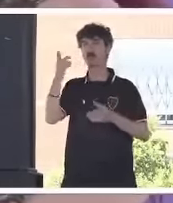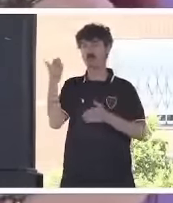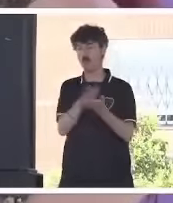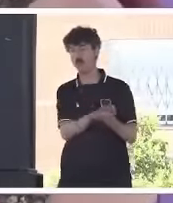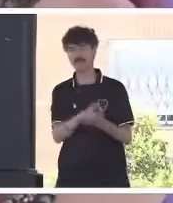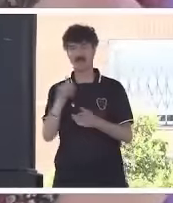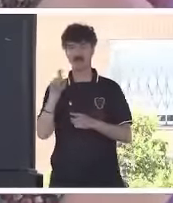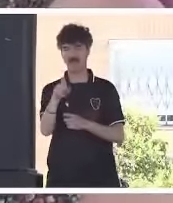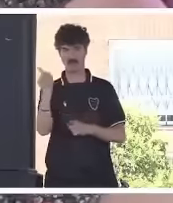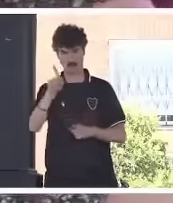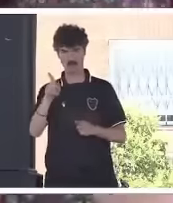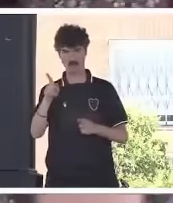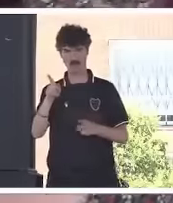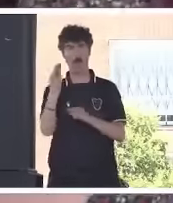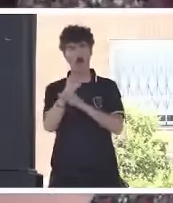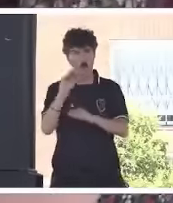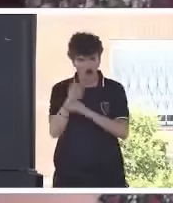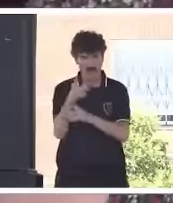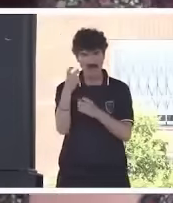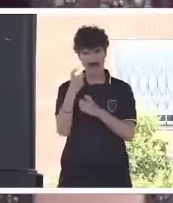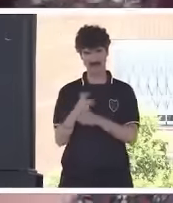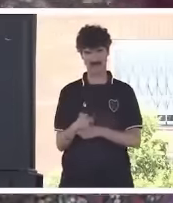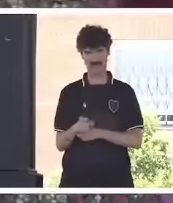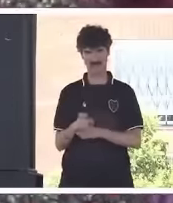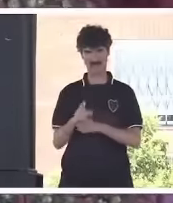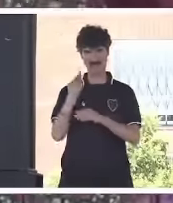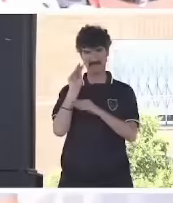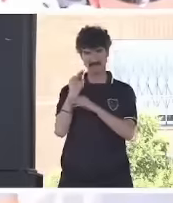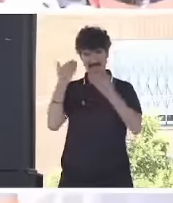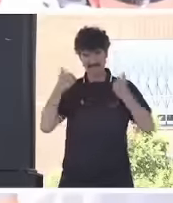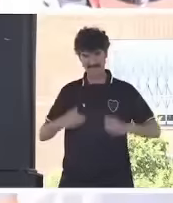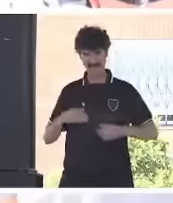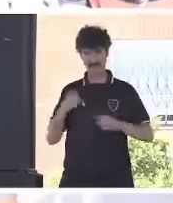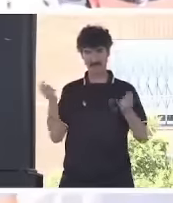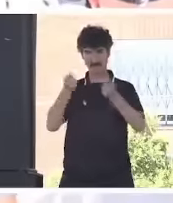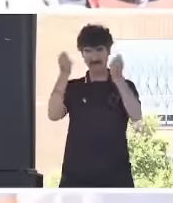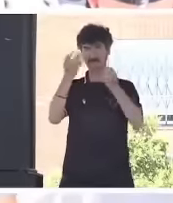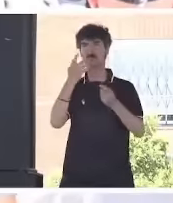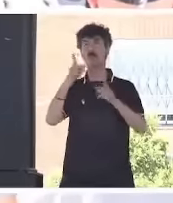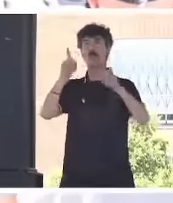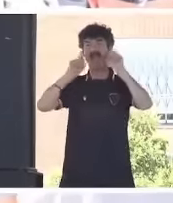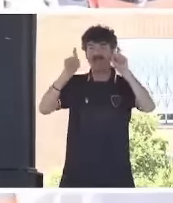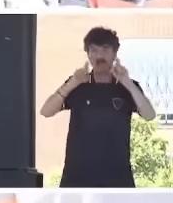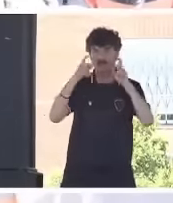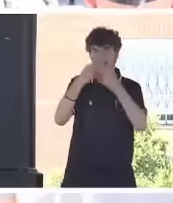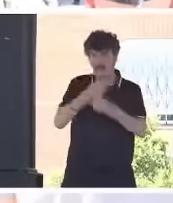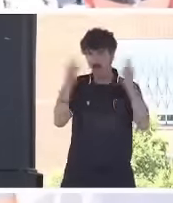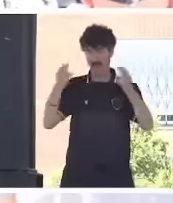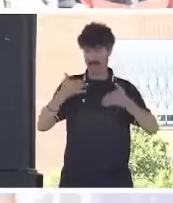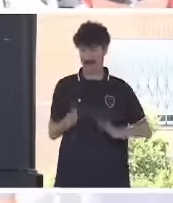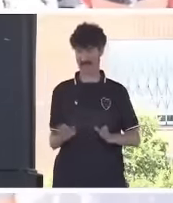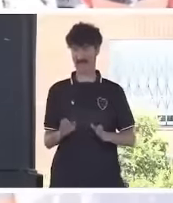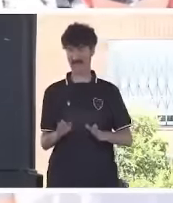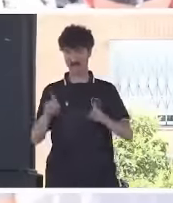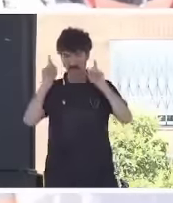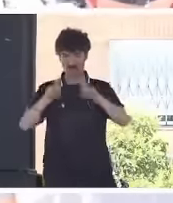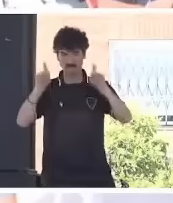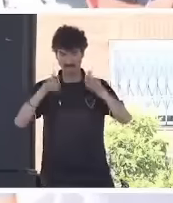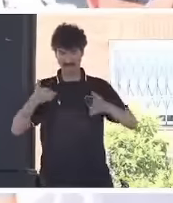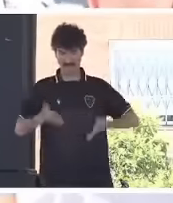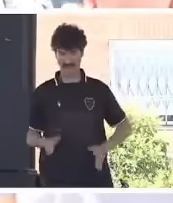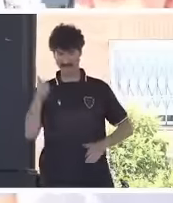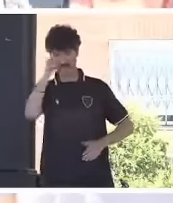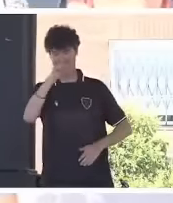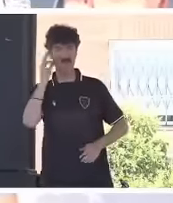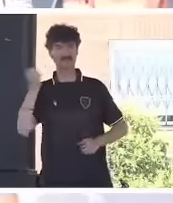lo diagnosticaron a tiempo? ¿Cómo no va a merecer la pena dejarles una educación pública a nuestras hijas para que el hijo o la hija